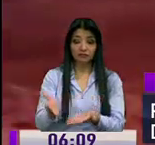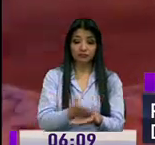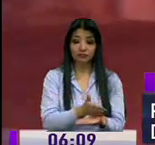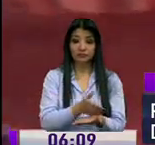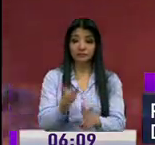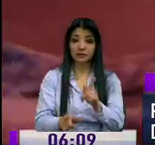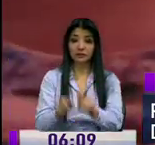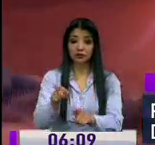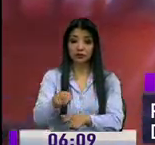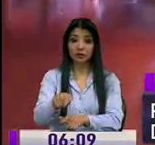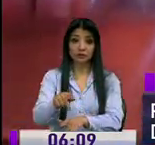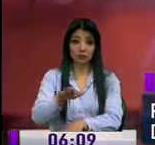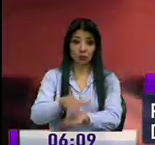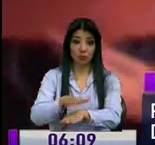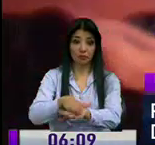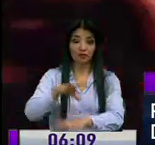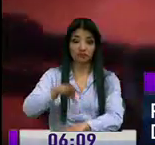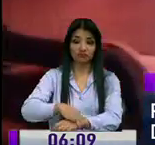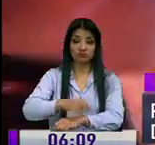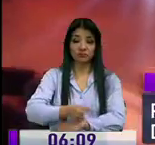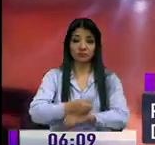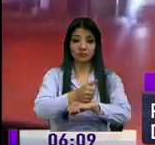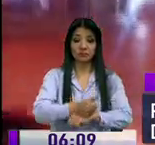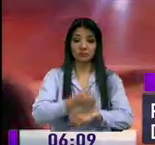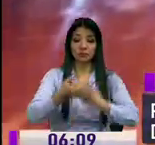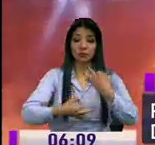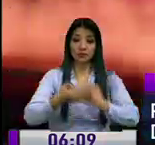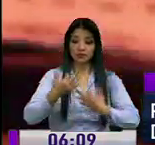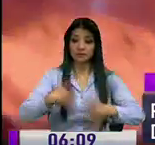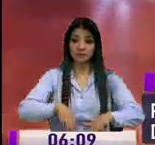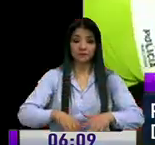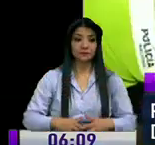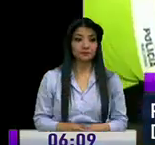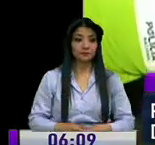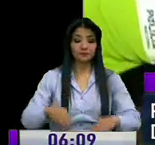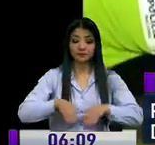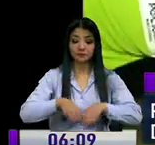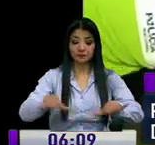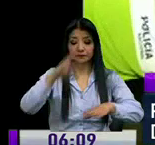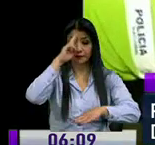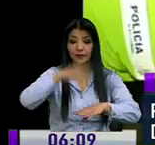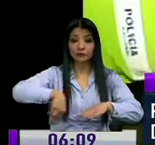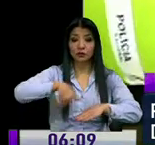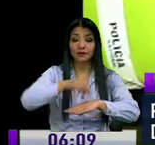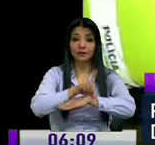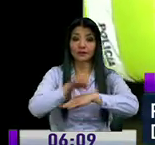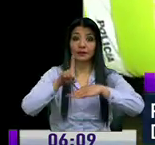a órdenes de las autoridades judiciales. A nivel nacional, la Dirección de